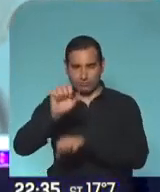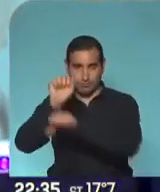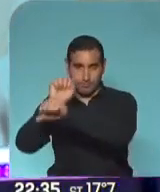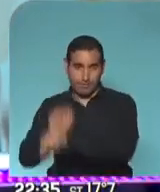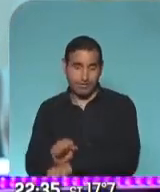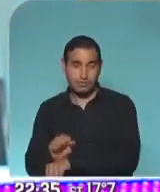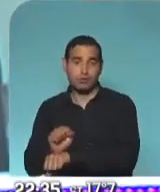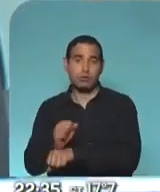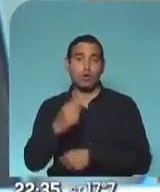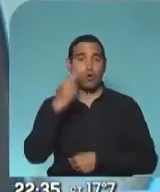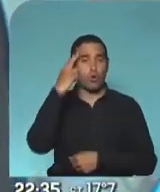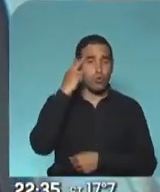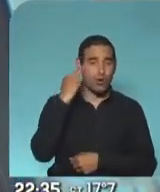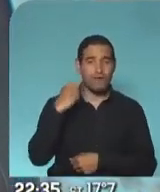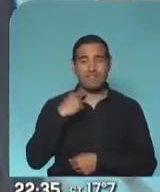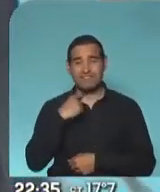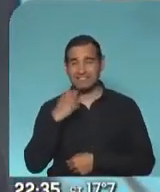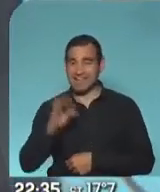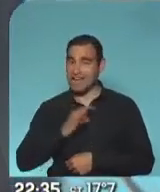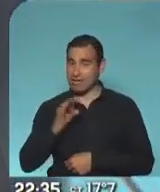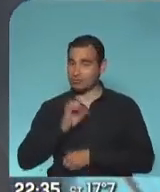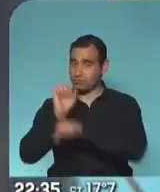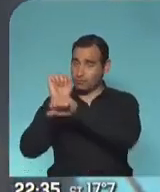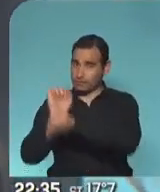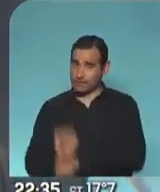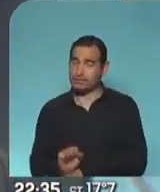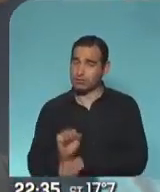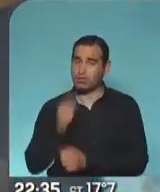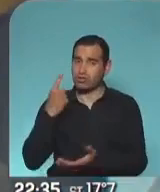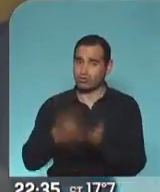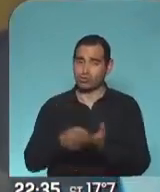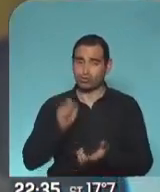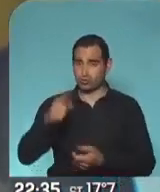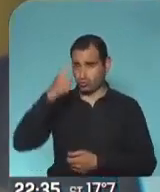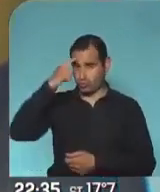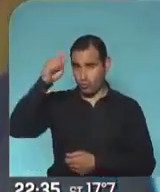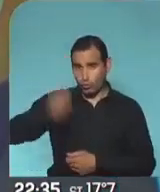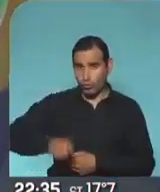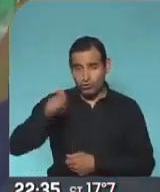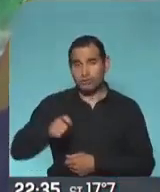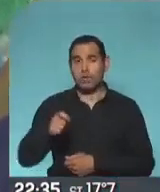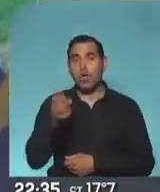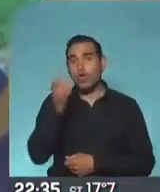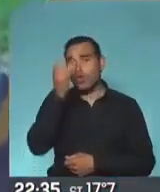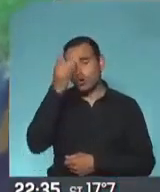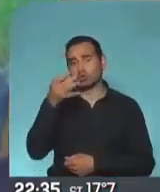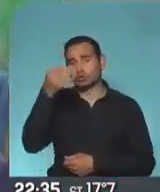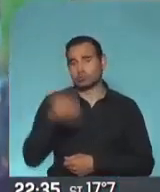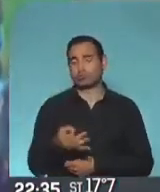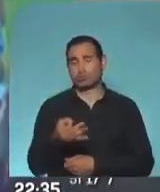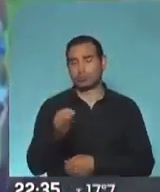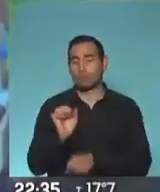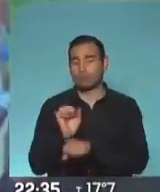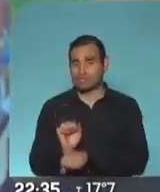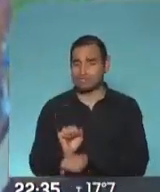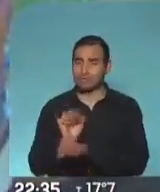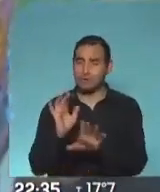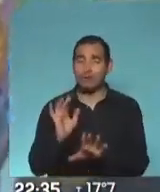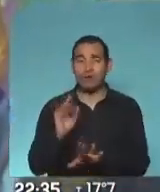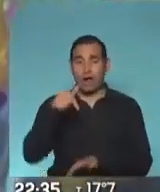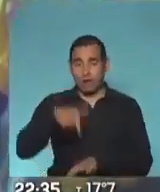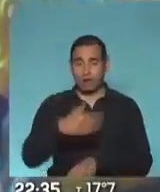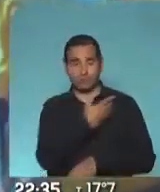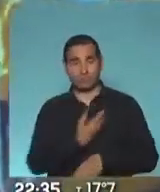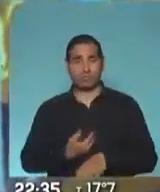Entre 9 y 13 años son las sentencias que se les han dictado. Han cumplido 2 de prisión preventiva. El actual presidente